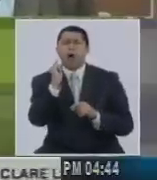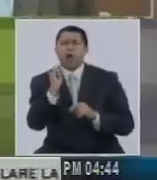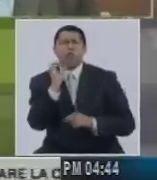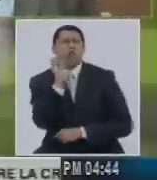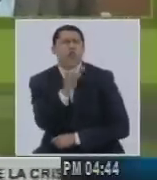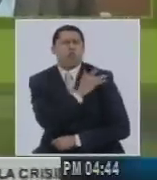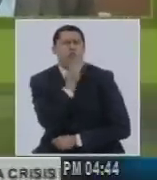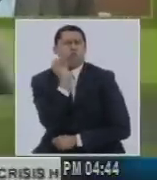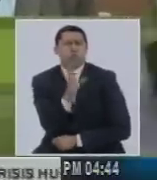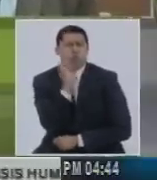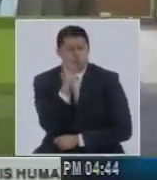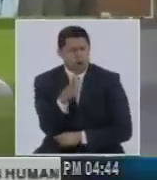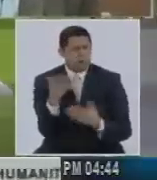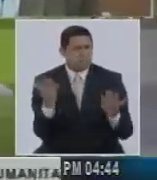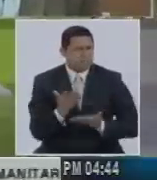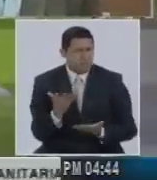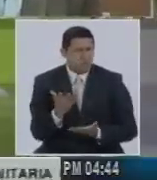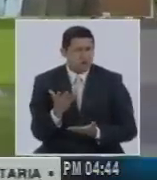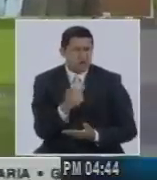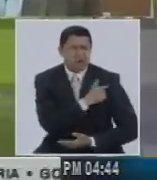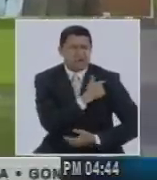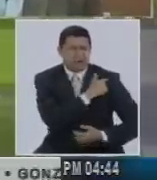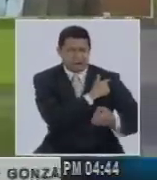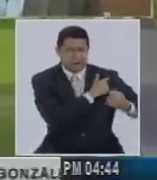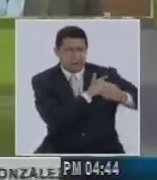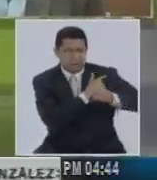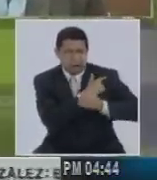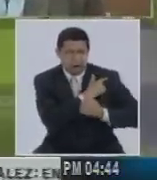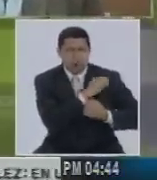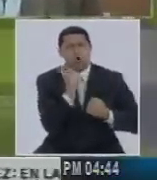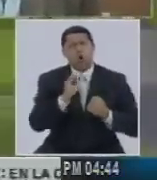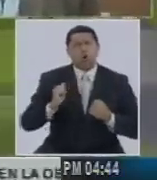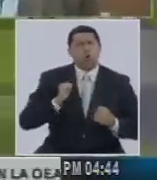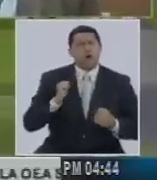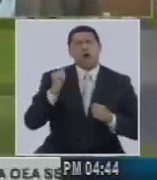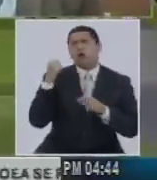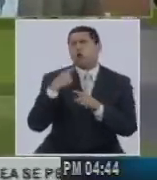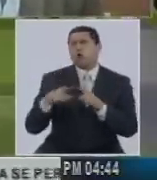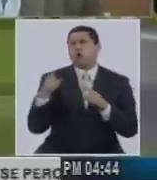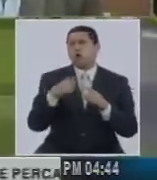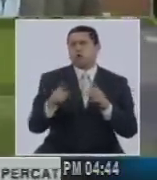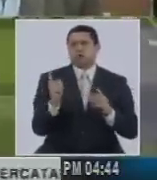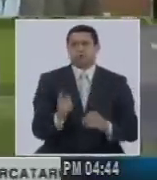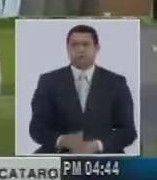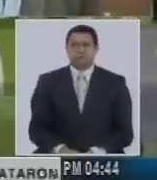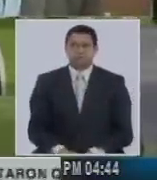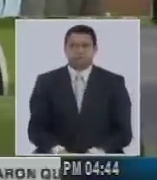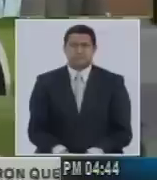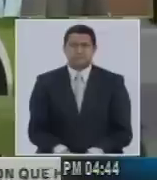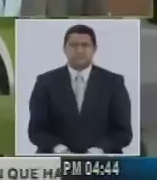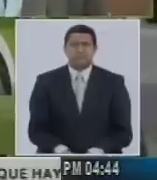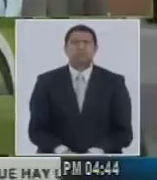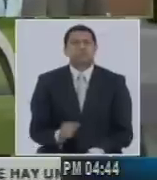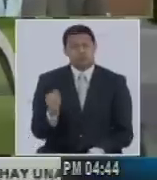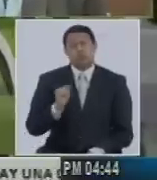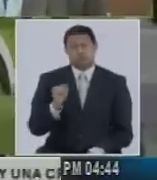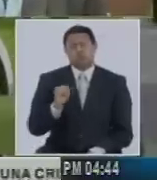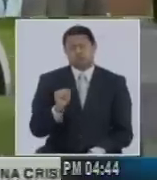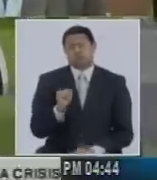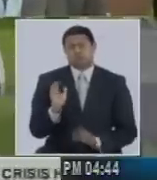dolor, ¿necesariamente tiene que ser la lesión del manguito rotador o pueden ser múltiples causas? Sí,